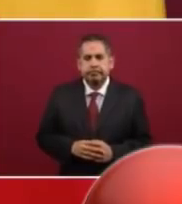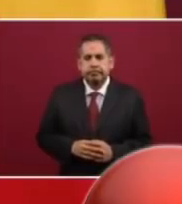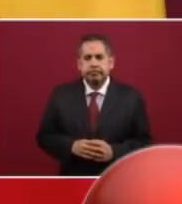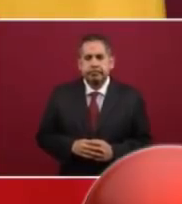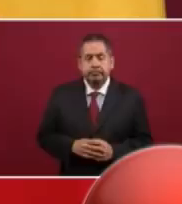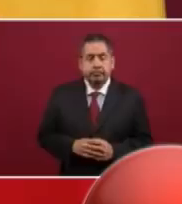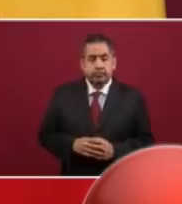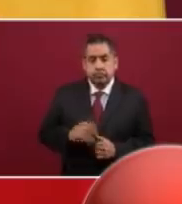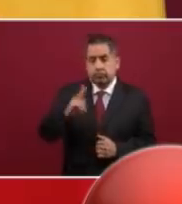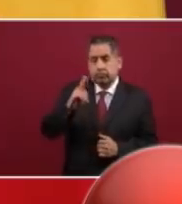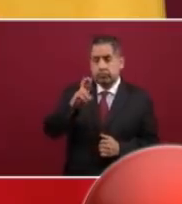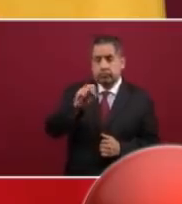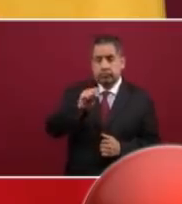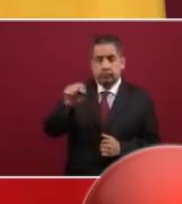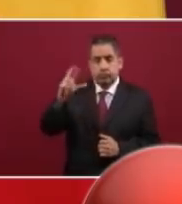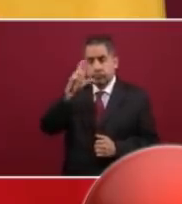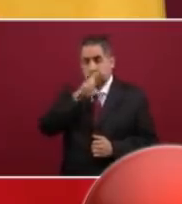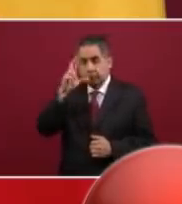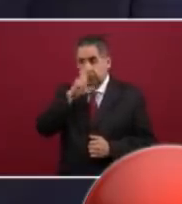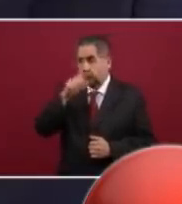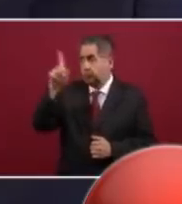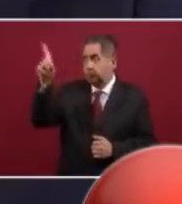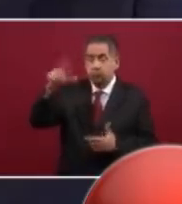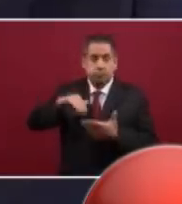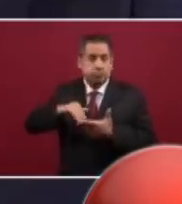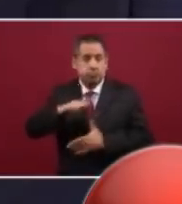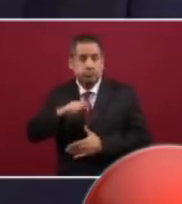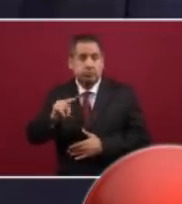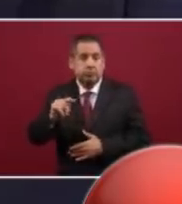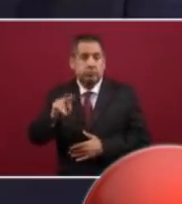Unión Soviética, en Rusia,